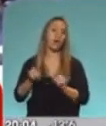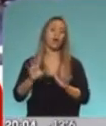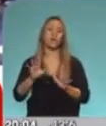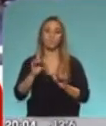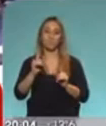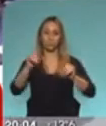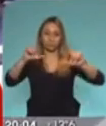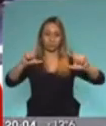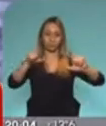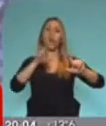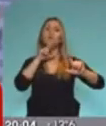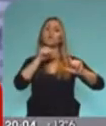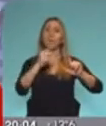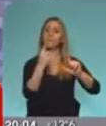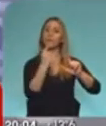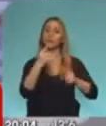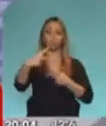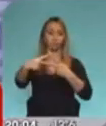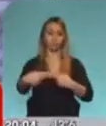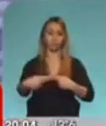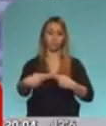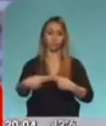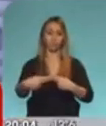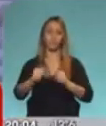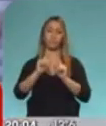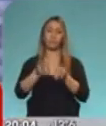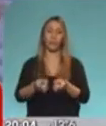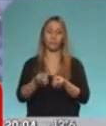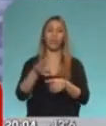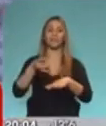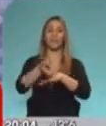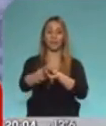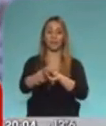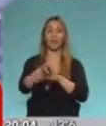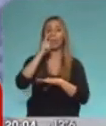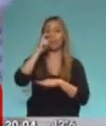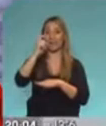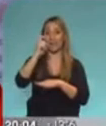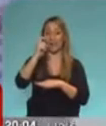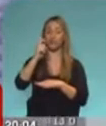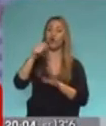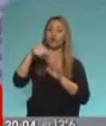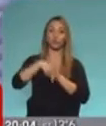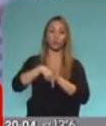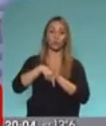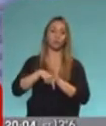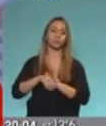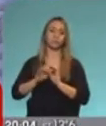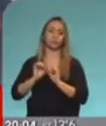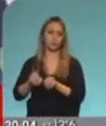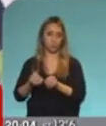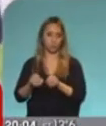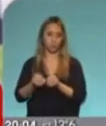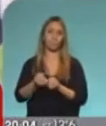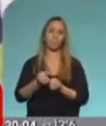Está cerrada Ruta 21, también lo que tiene que ver con la línea de tren del Belgrano Sur, está interrumpido el servicio. Hay